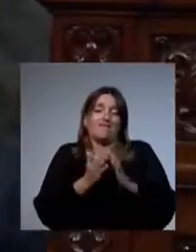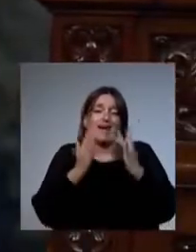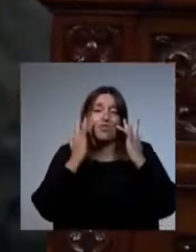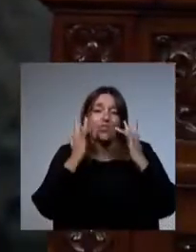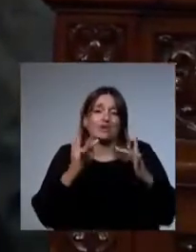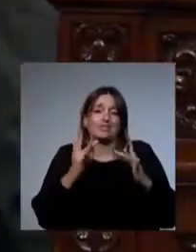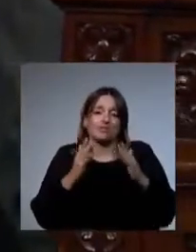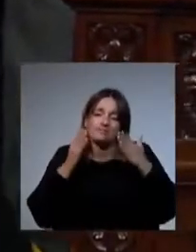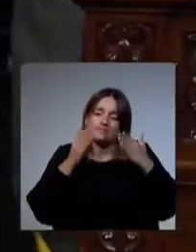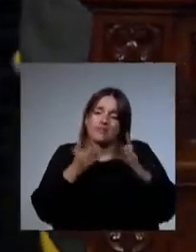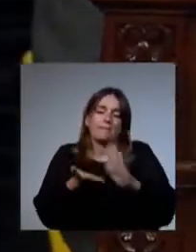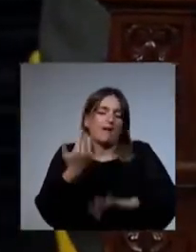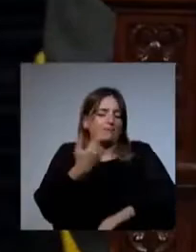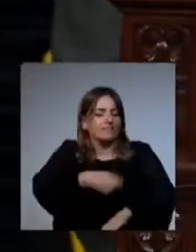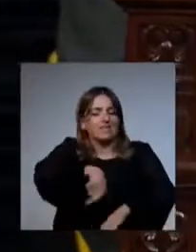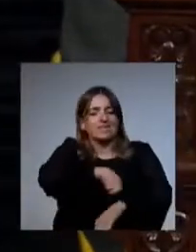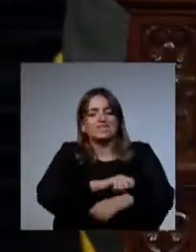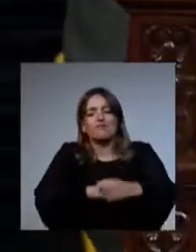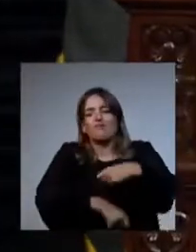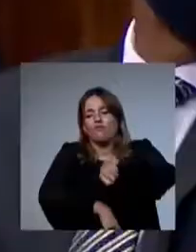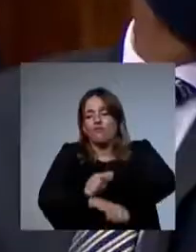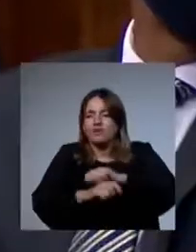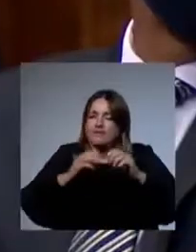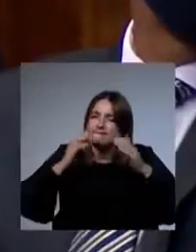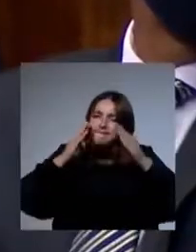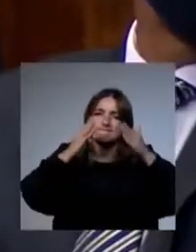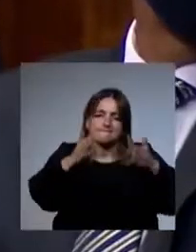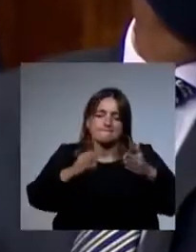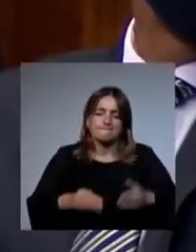dedicar todo nuestro esfuerzo.